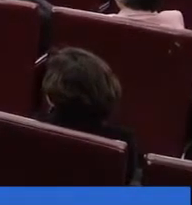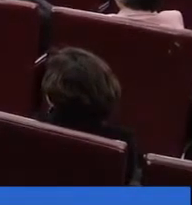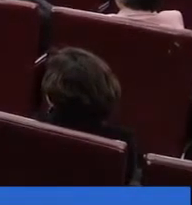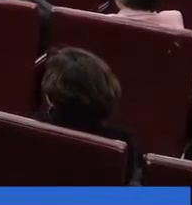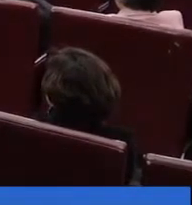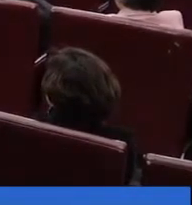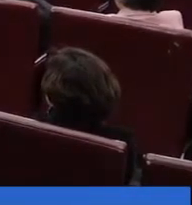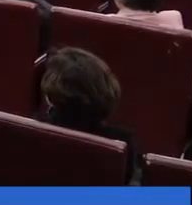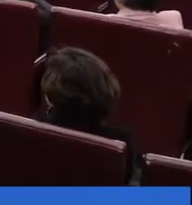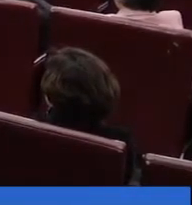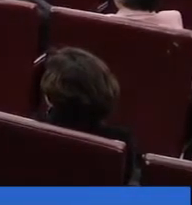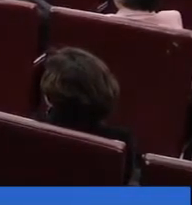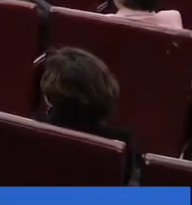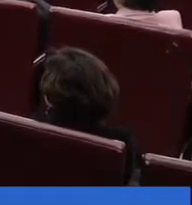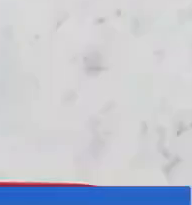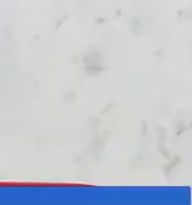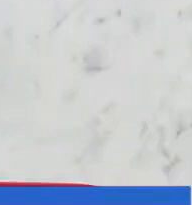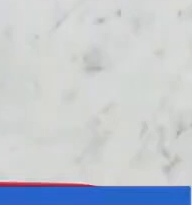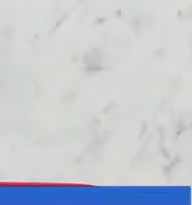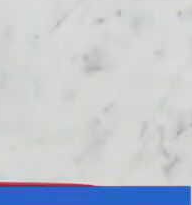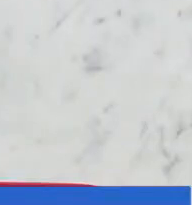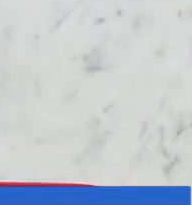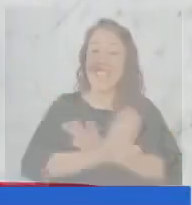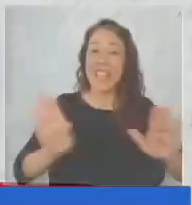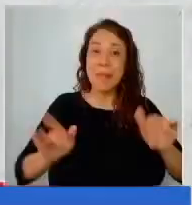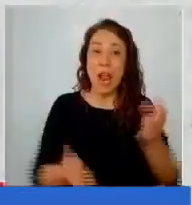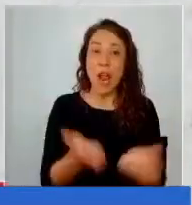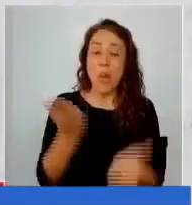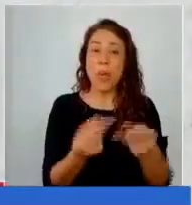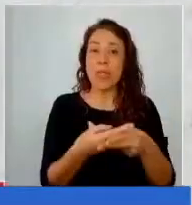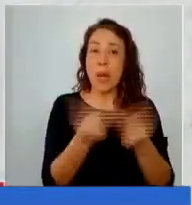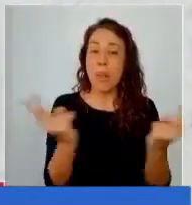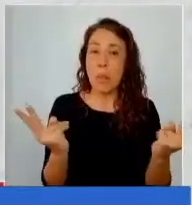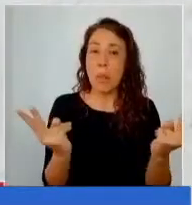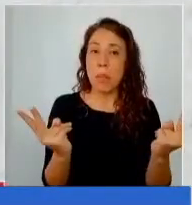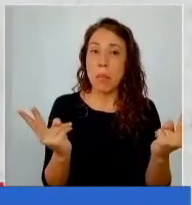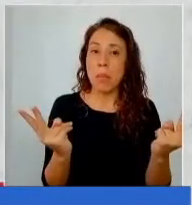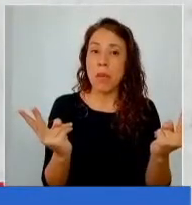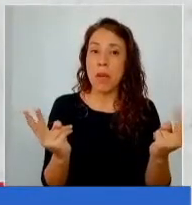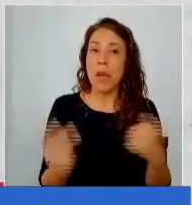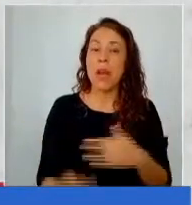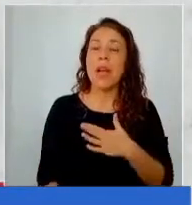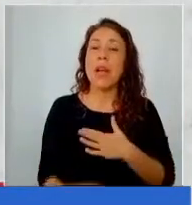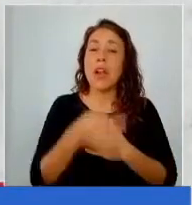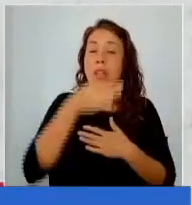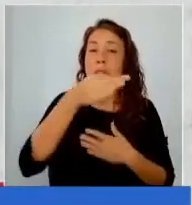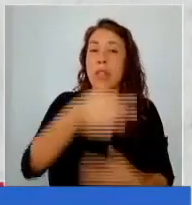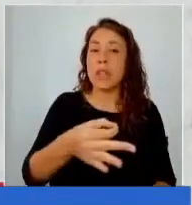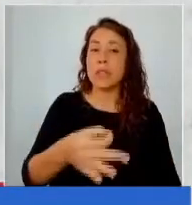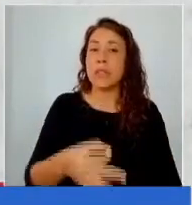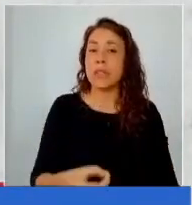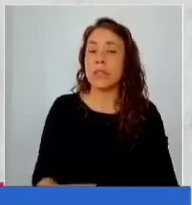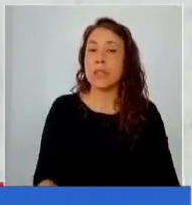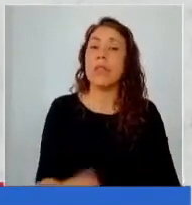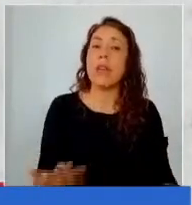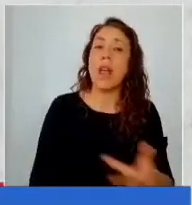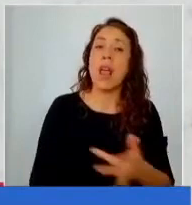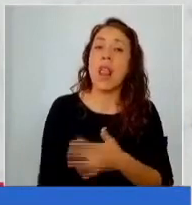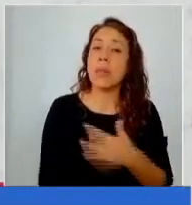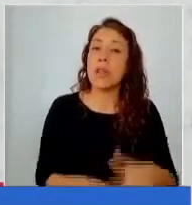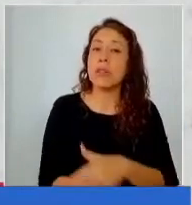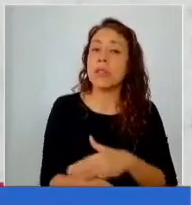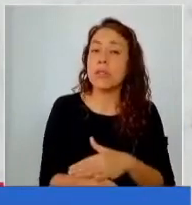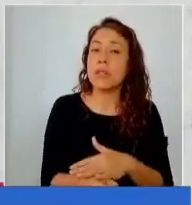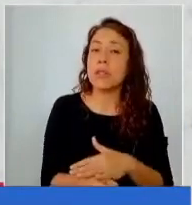entró antes de terminar esta Cuenta pública no puedo dejar de referirme lamentables hechos de falta la probidad